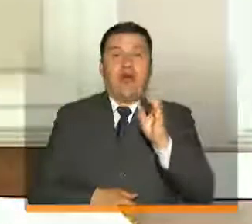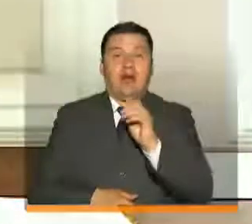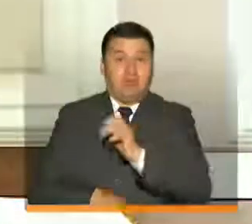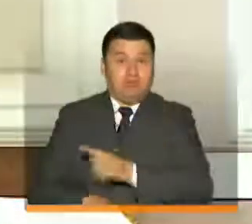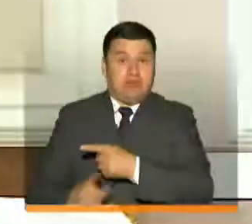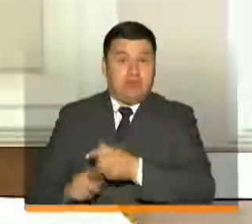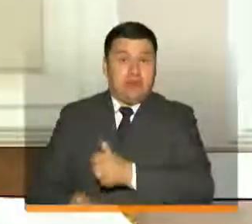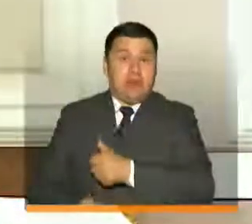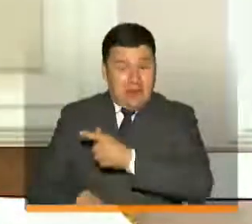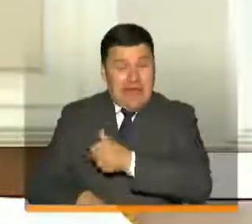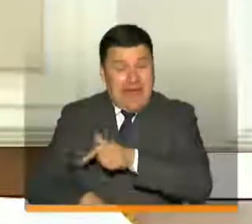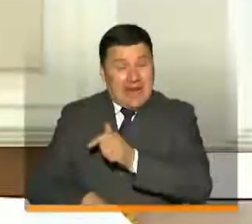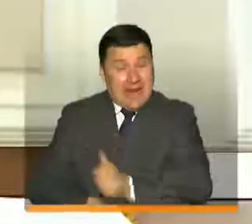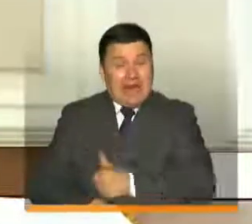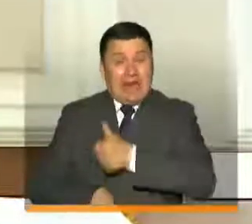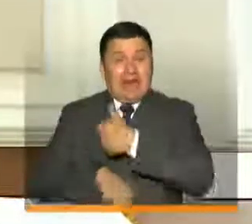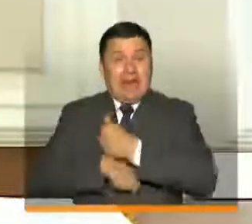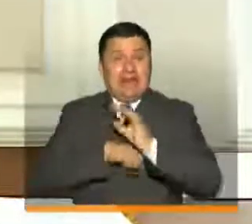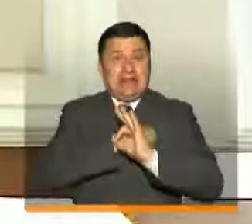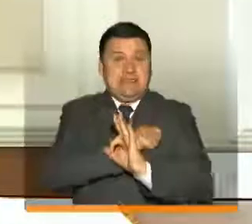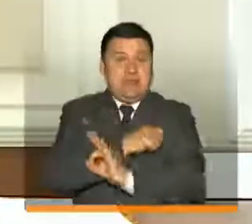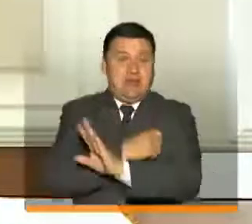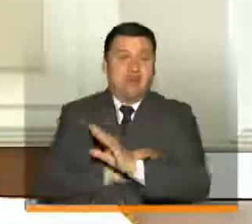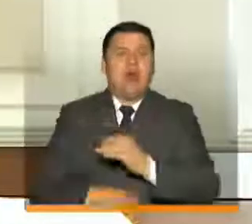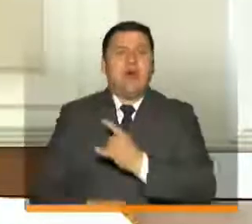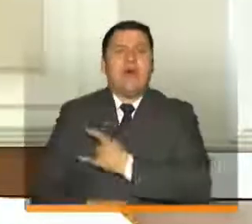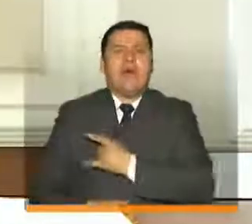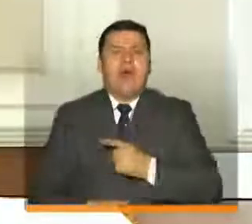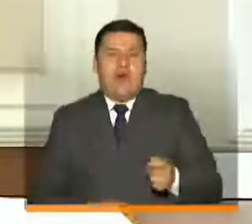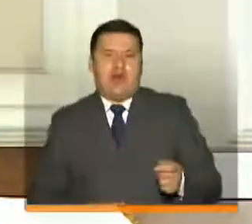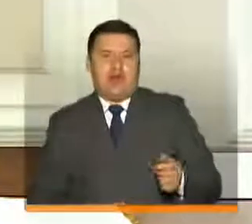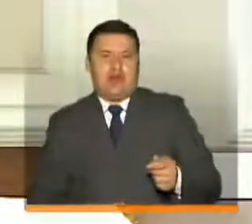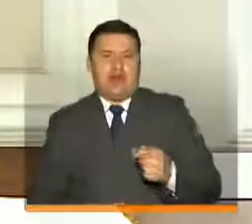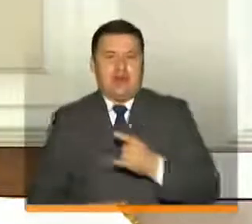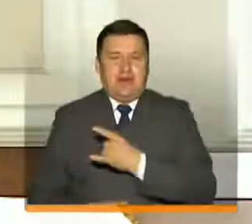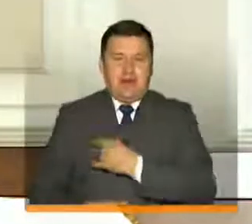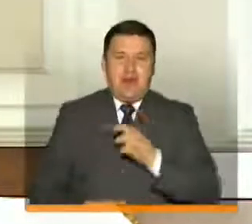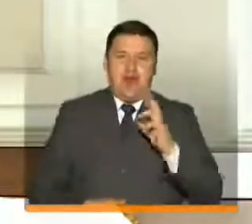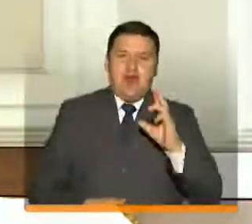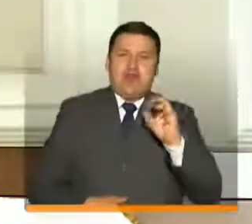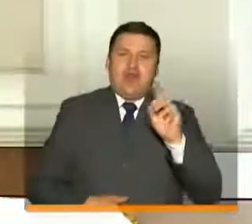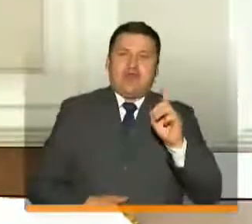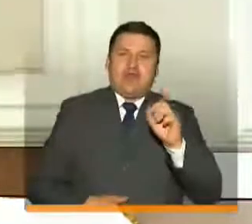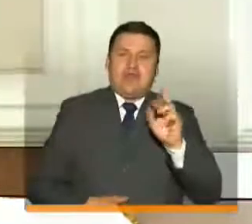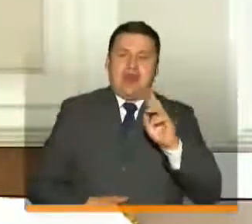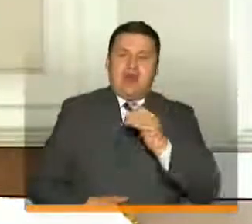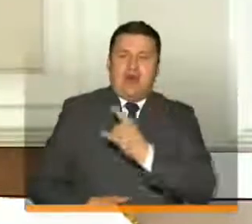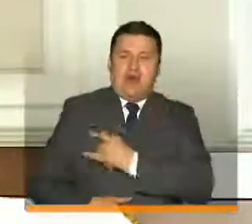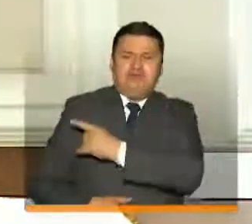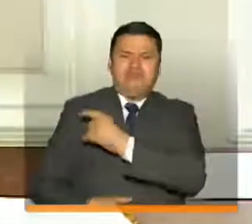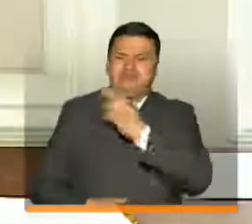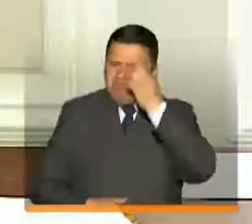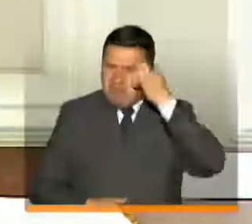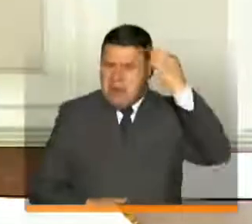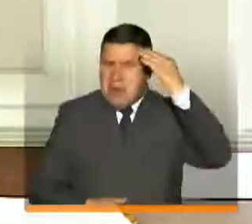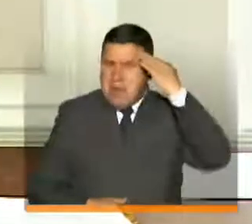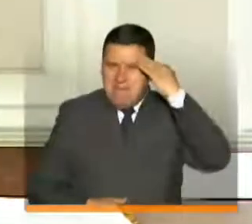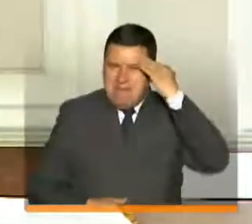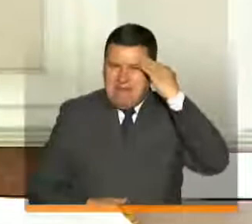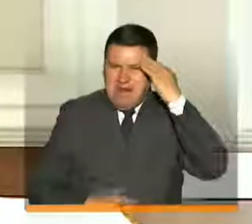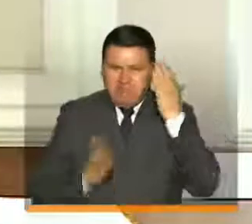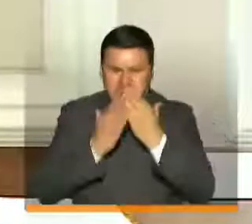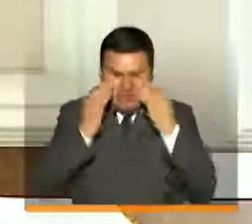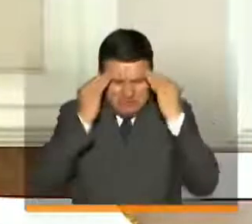director del Centro de Psiquiatría de la Universidad del Rosario, una persona experta en salud mental y que ha